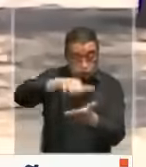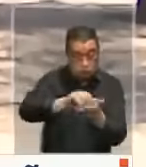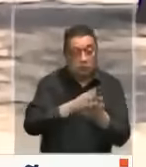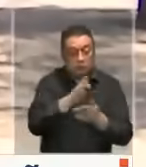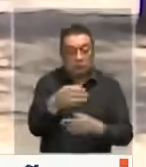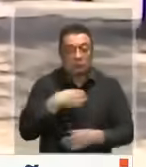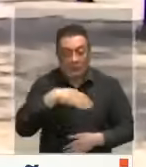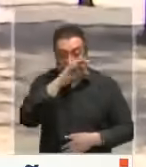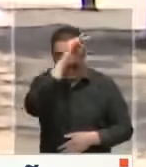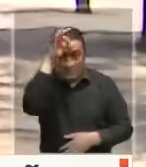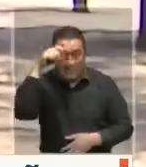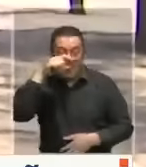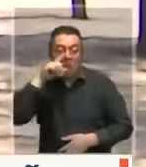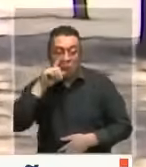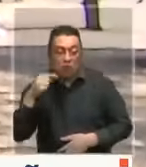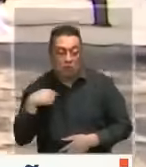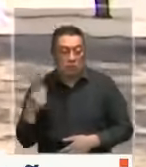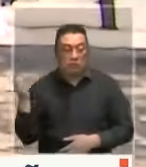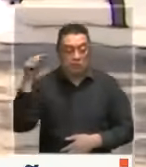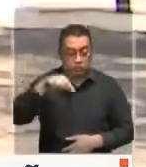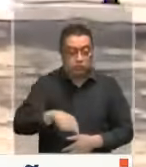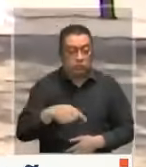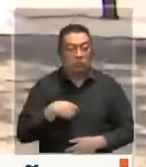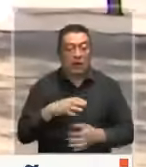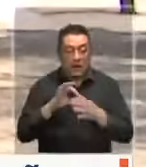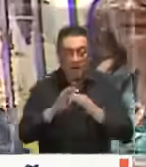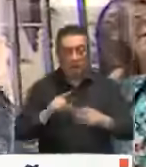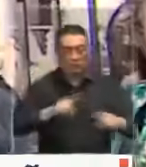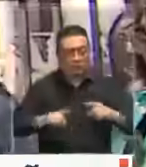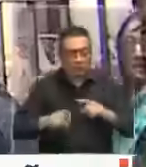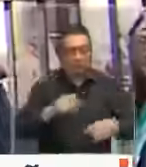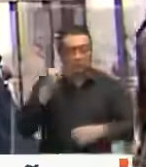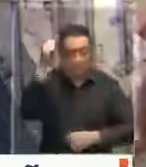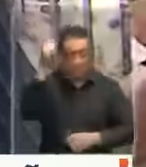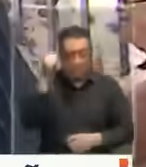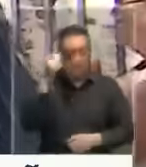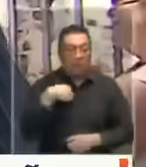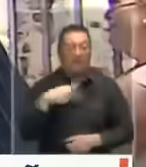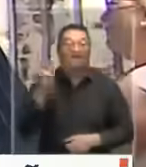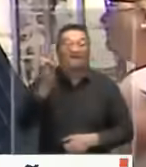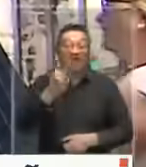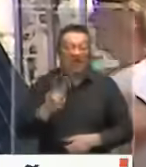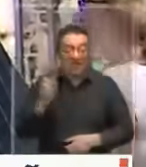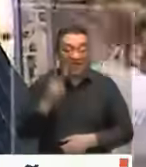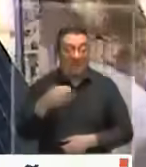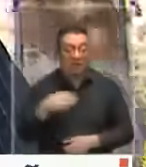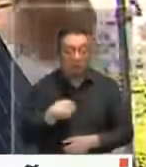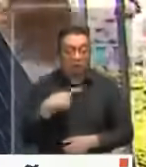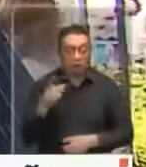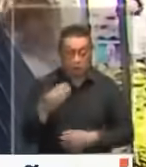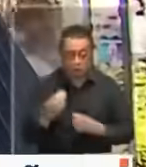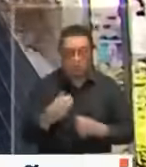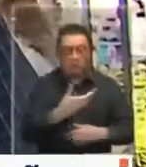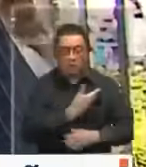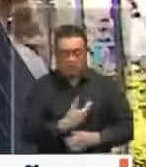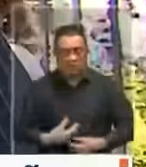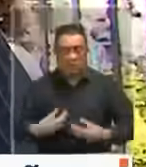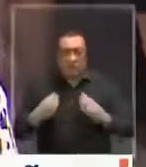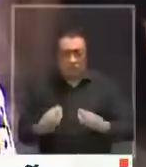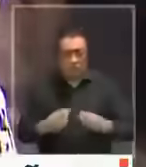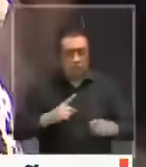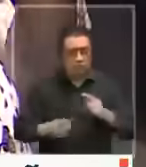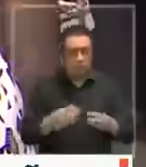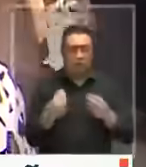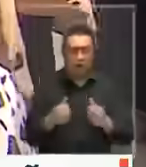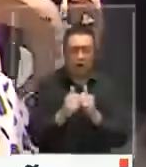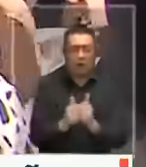Temuco, precisamente, y estamos muy agradecidos por la gestión del presidente Piñera. De Valdivia, porque bueno, fue un gran estadista, buen presidente y hay compañeros.